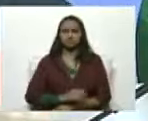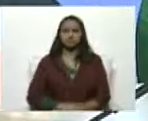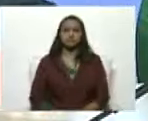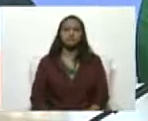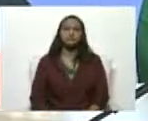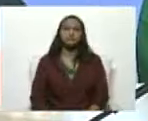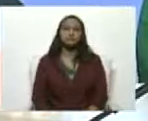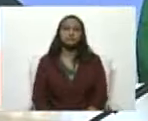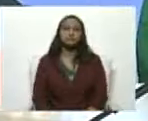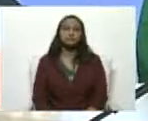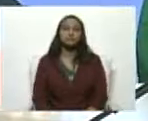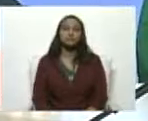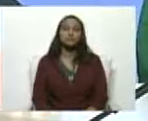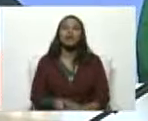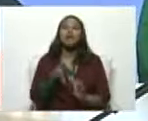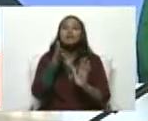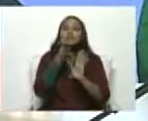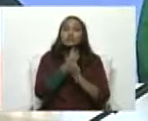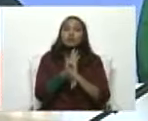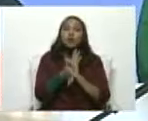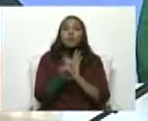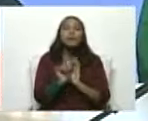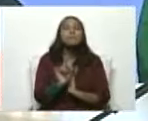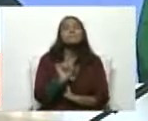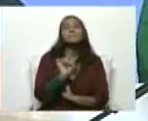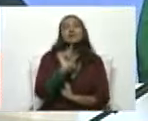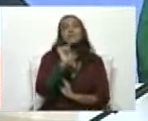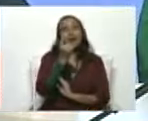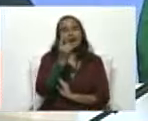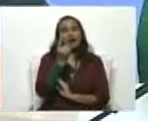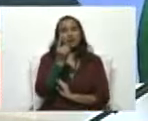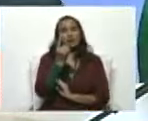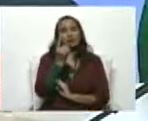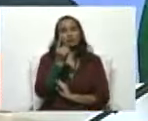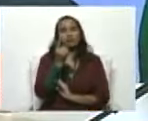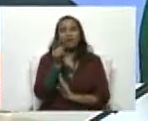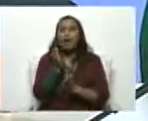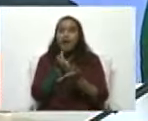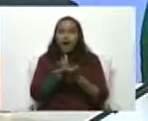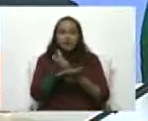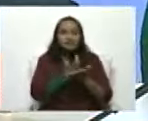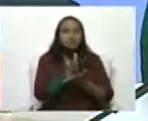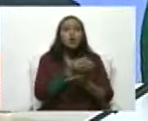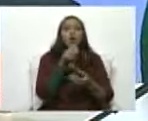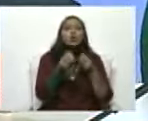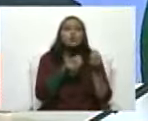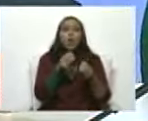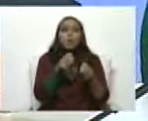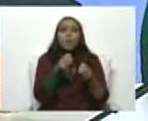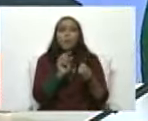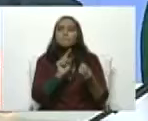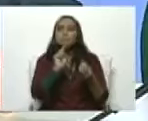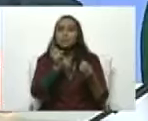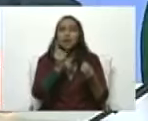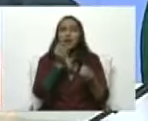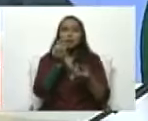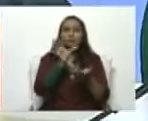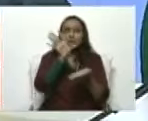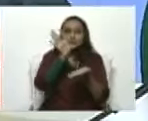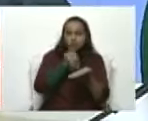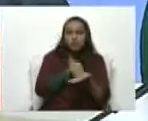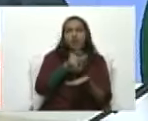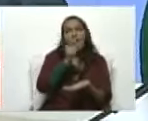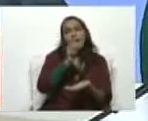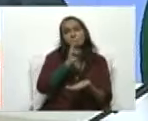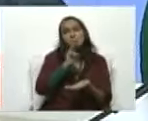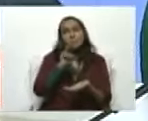Es el acceso al primer acceso. Bajar la aplicación y con los ¿cómo se llama? Los QR,